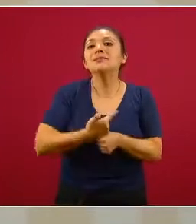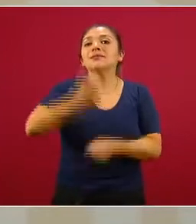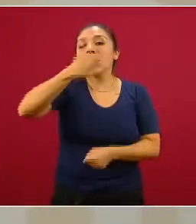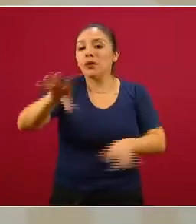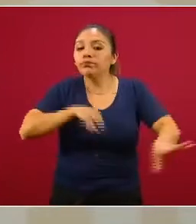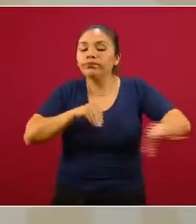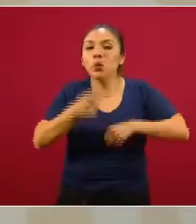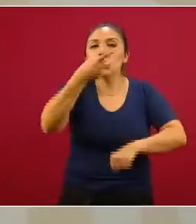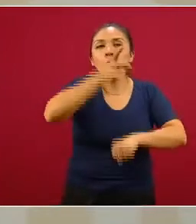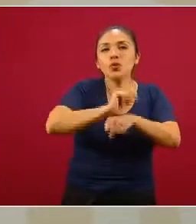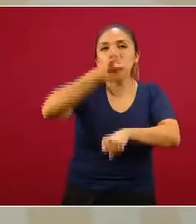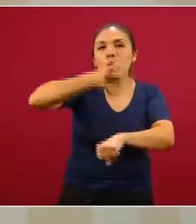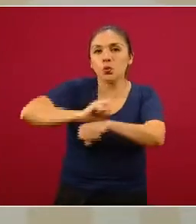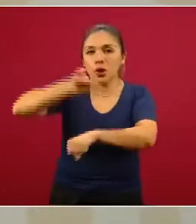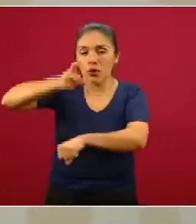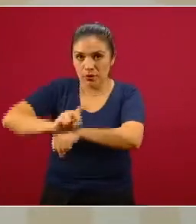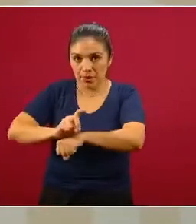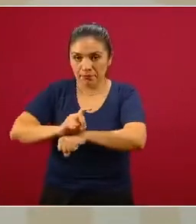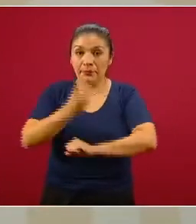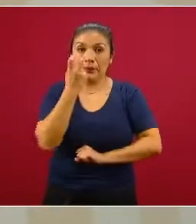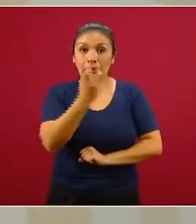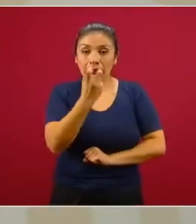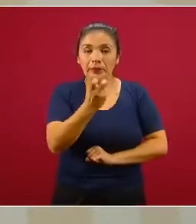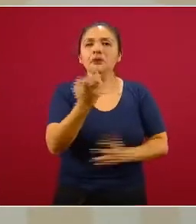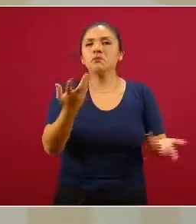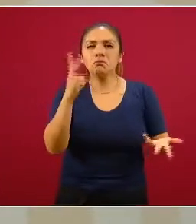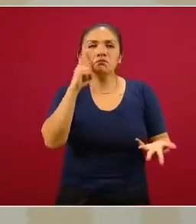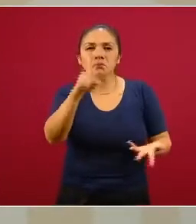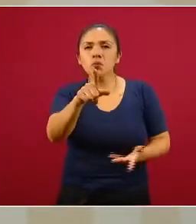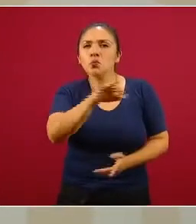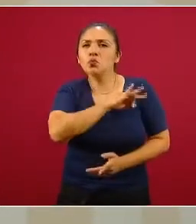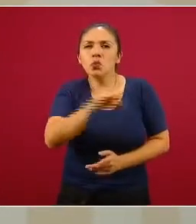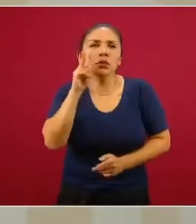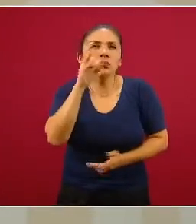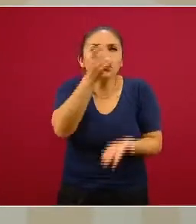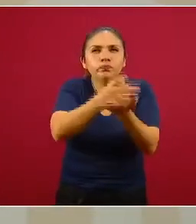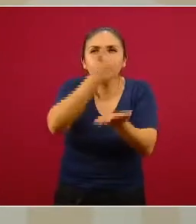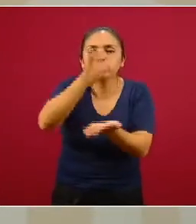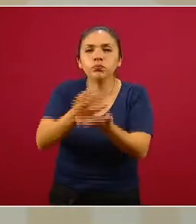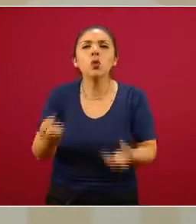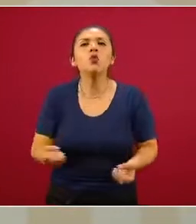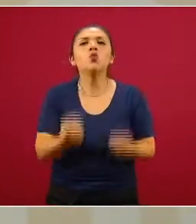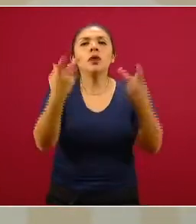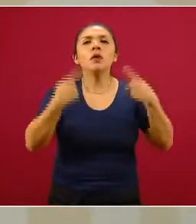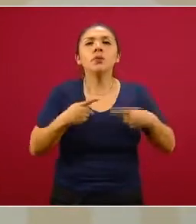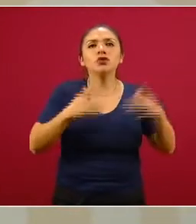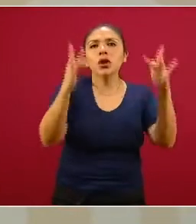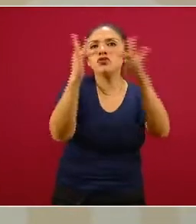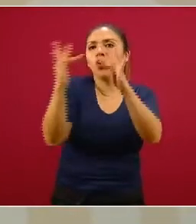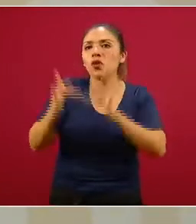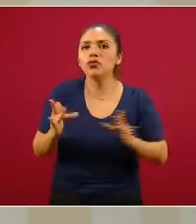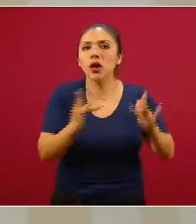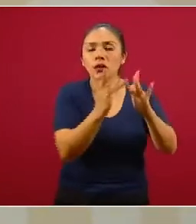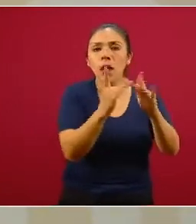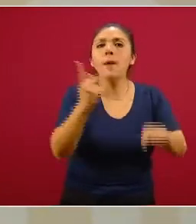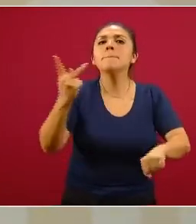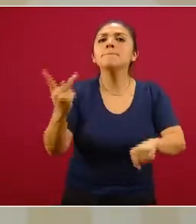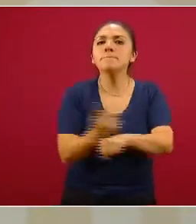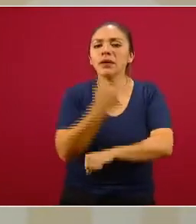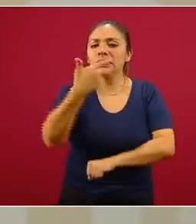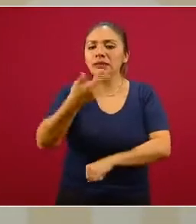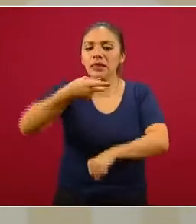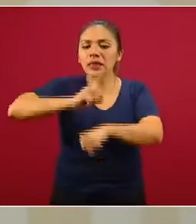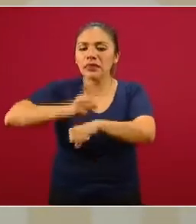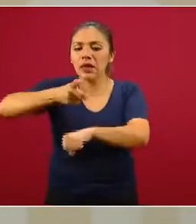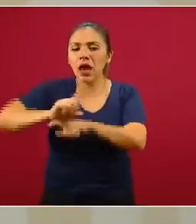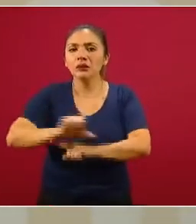día por día. Esto se refleja porque uno puede ver en el número de contactos el evento que ocurrió 7 días después, que